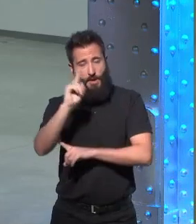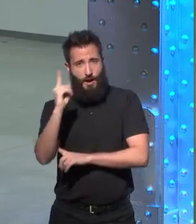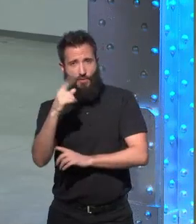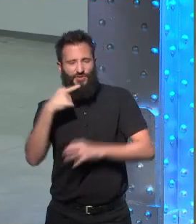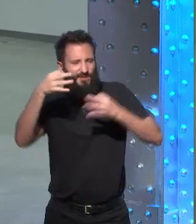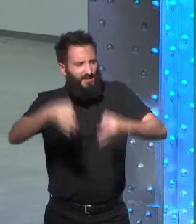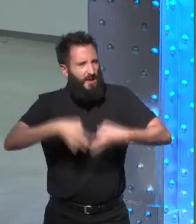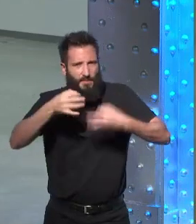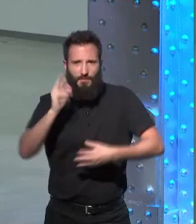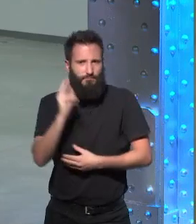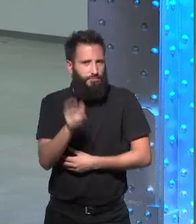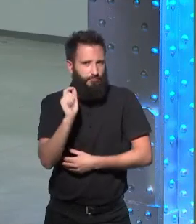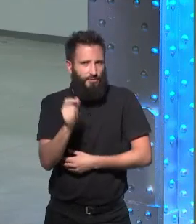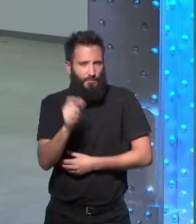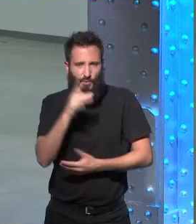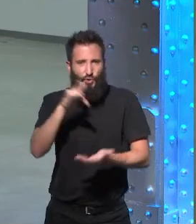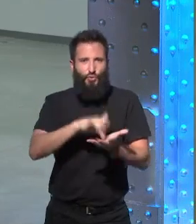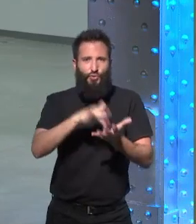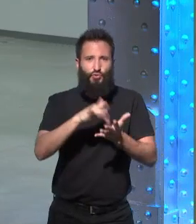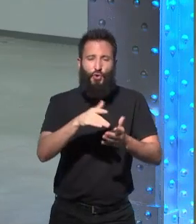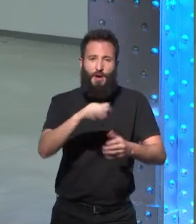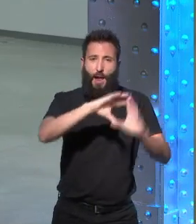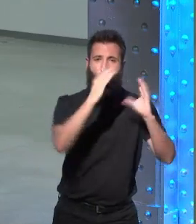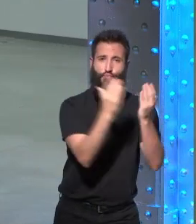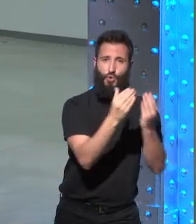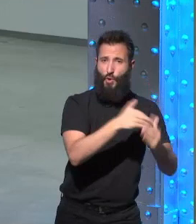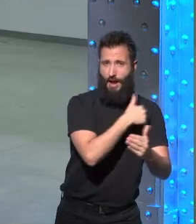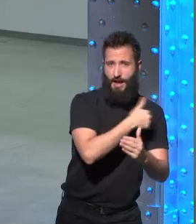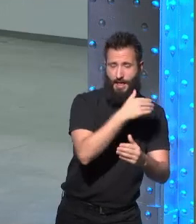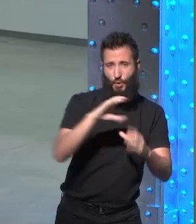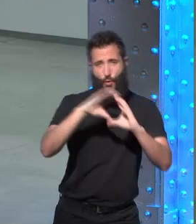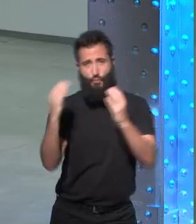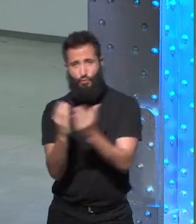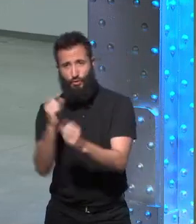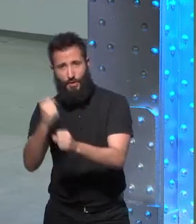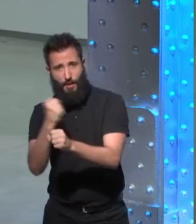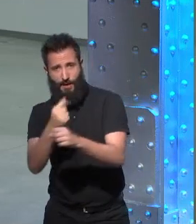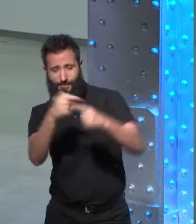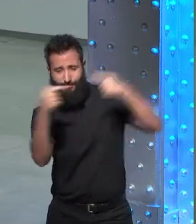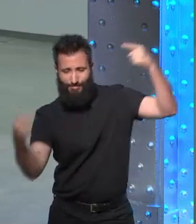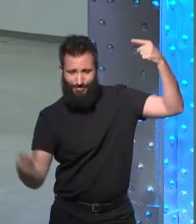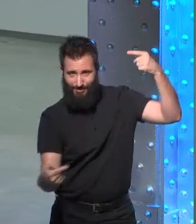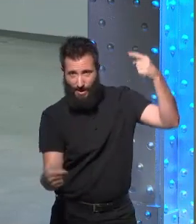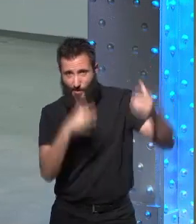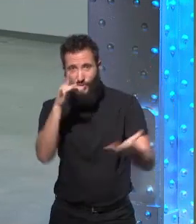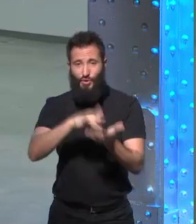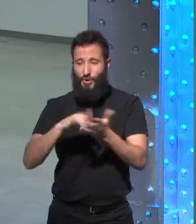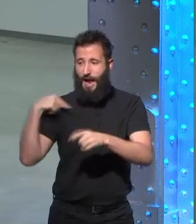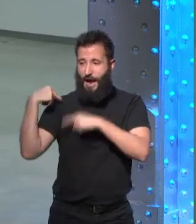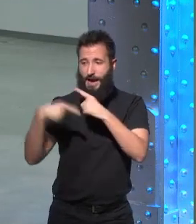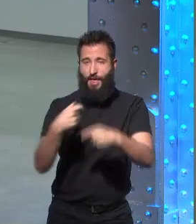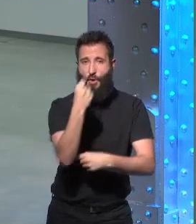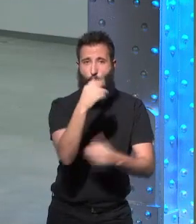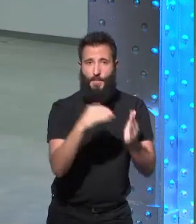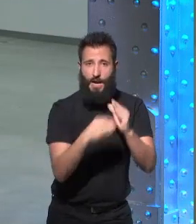se dice es esa brecha que existe entre el mundo académico y el laboral, pero sí que es cierto que la generación millennial y la generación que viene después,